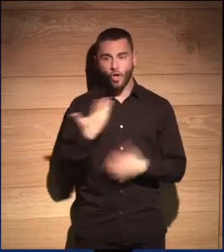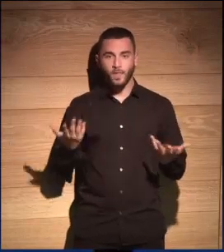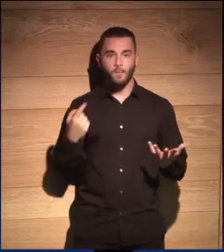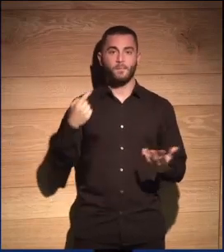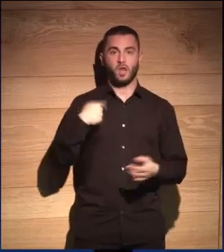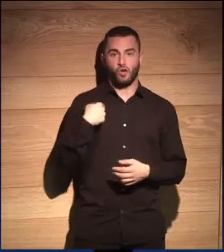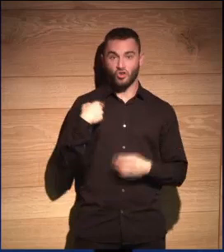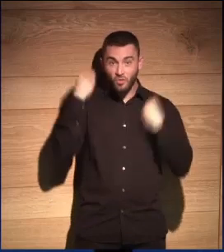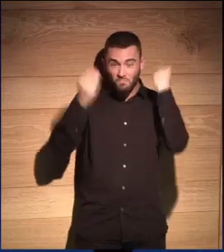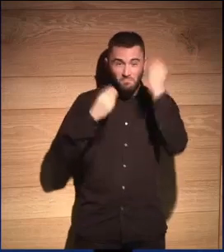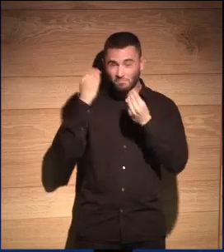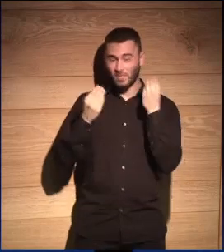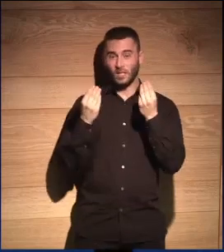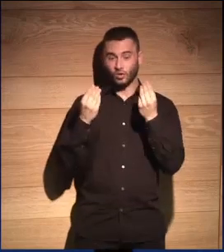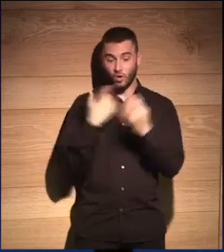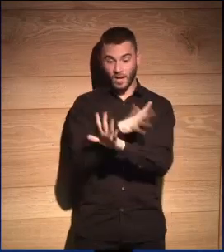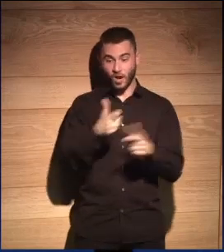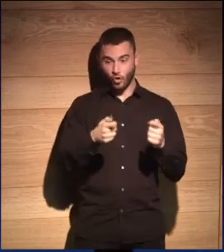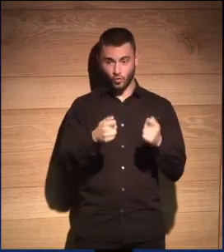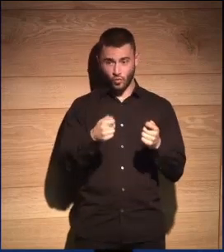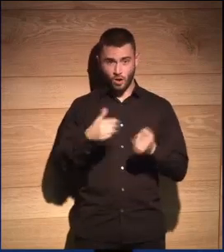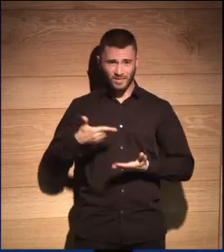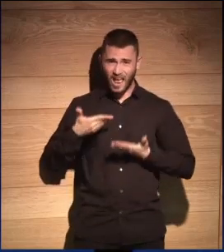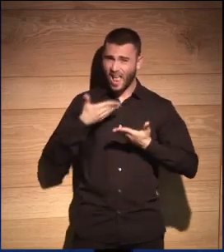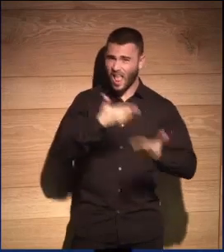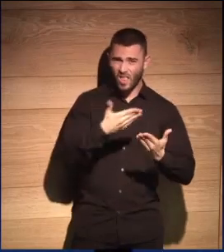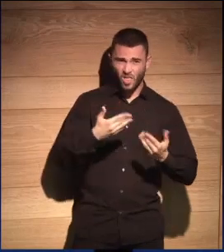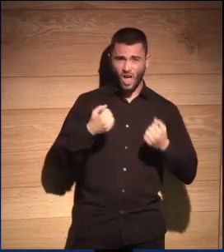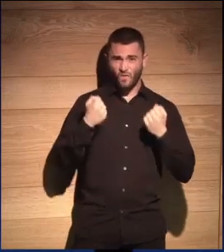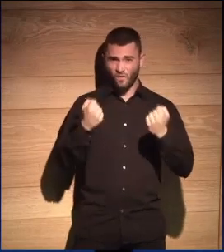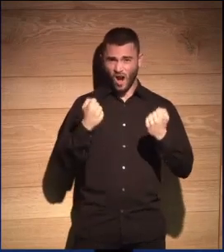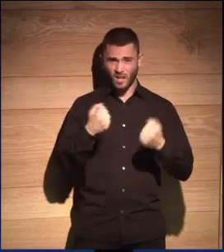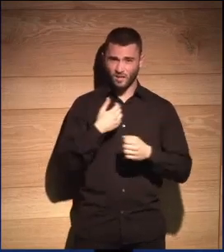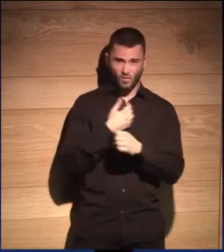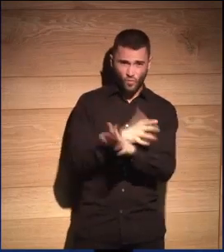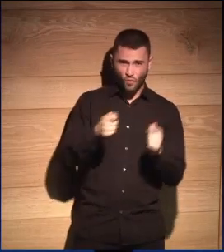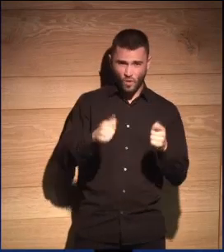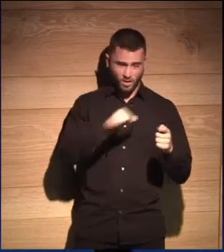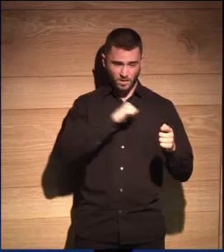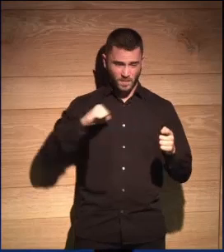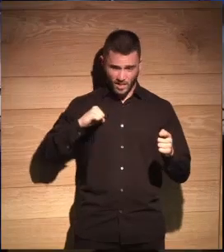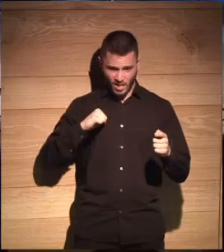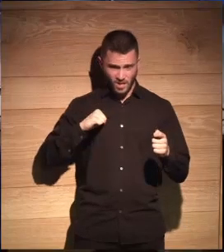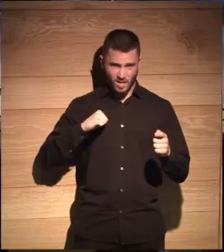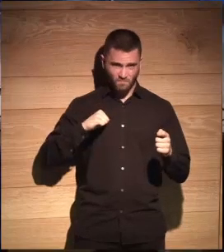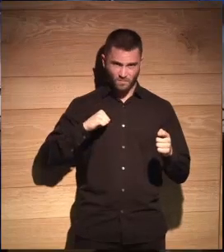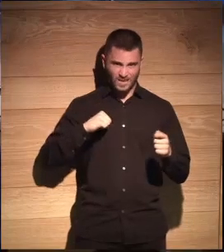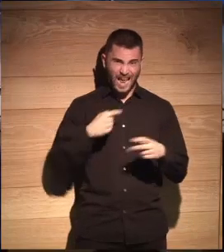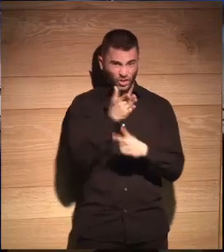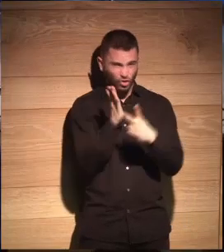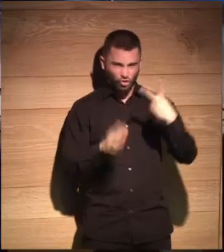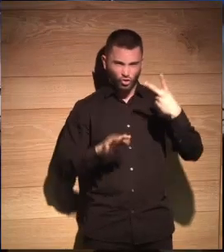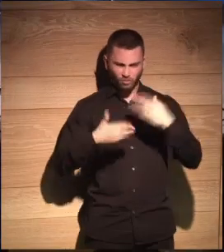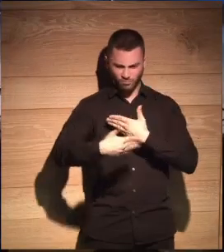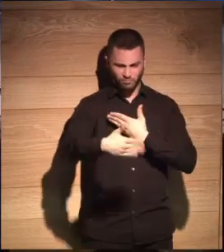no creo que vaya a fagocitar del todo los juegos independientes, aislados, no. Yo creo que van a seguir existiendo las dos opciones.